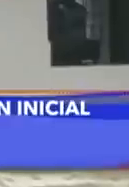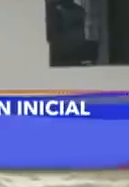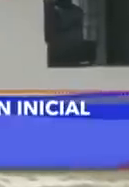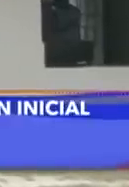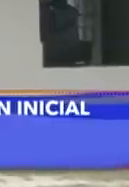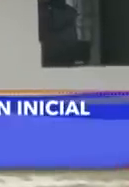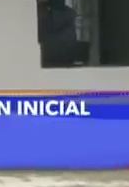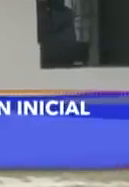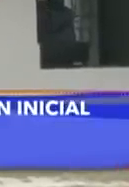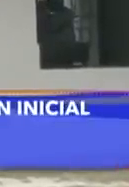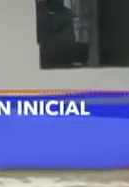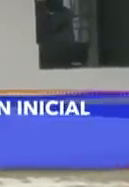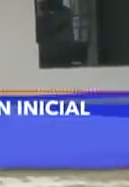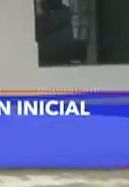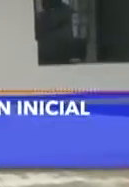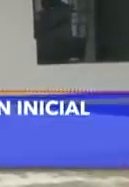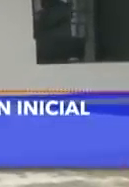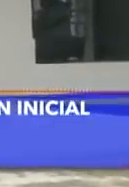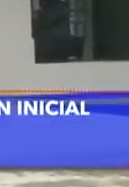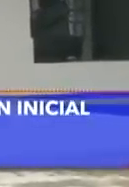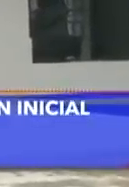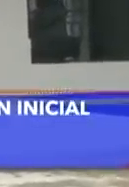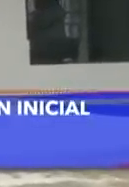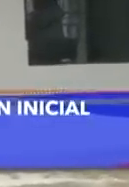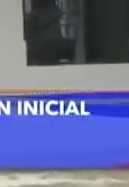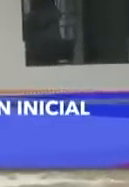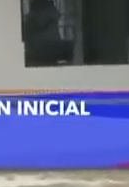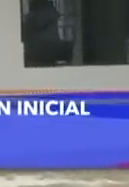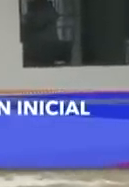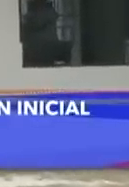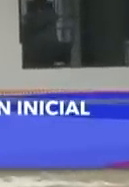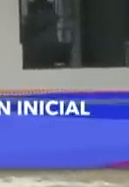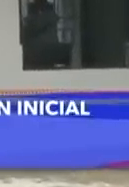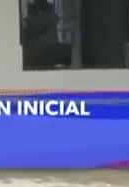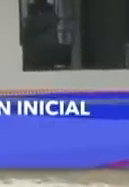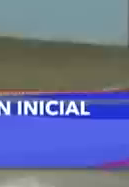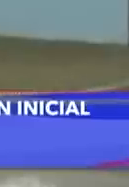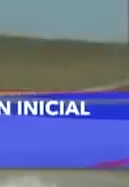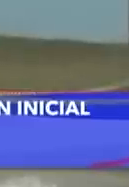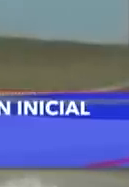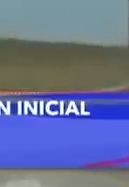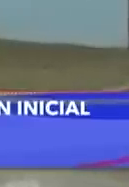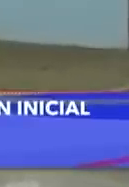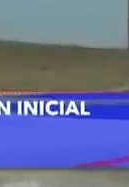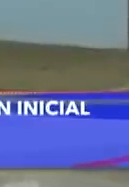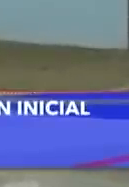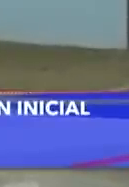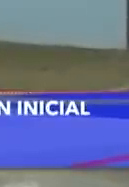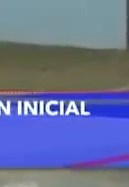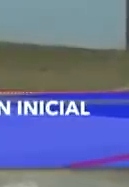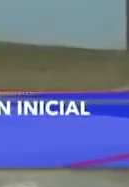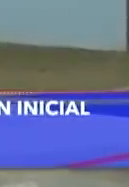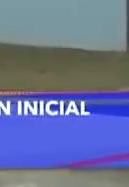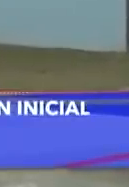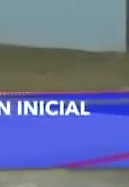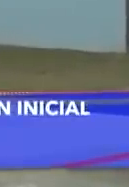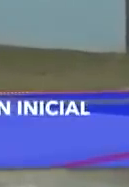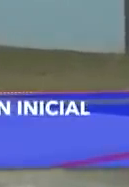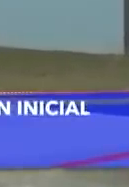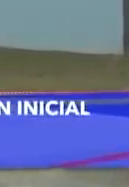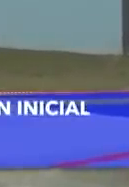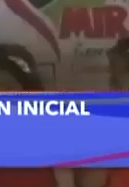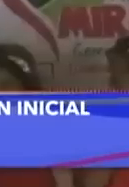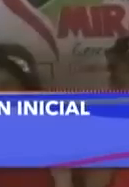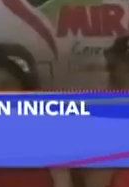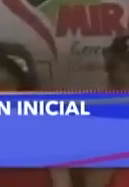mensaje ella se llama isabella y le tiene un mensaje desde aquí en el municipio miranda presidente con mucho cariño